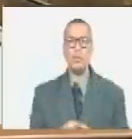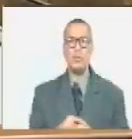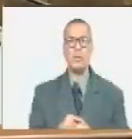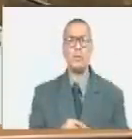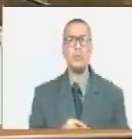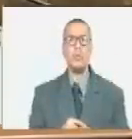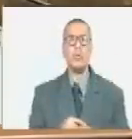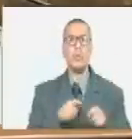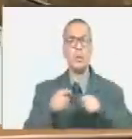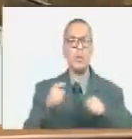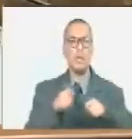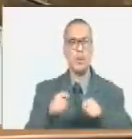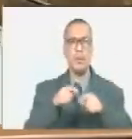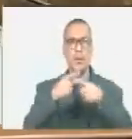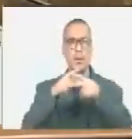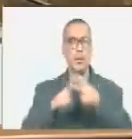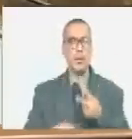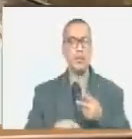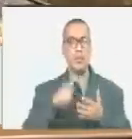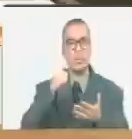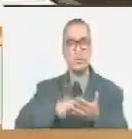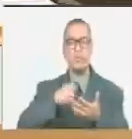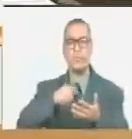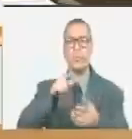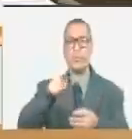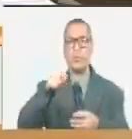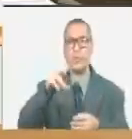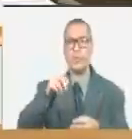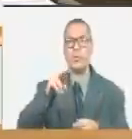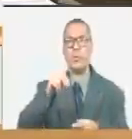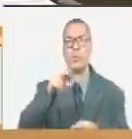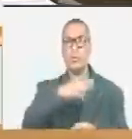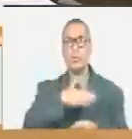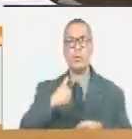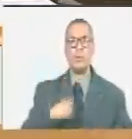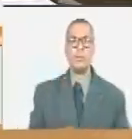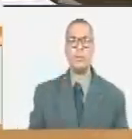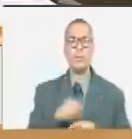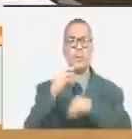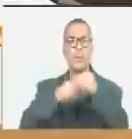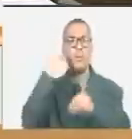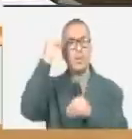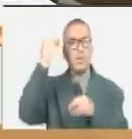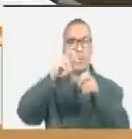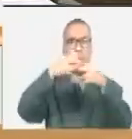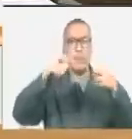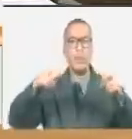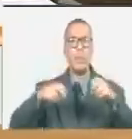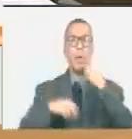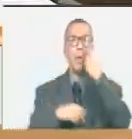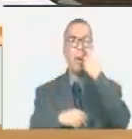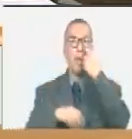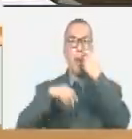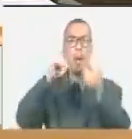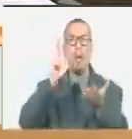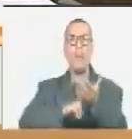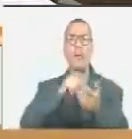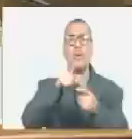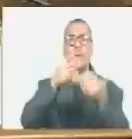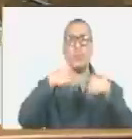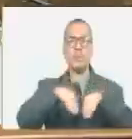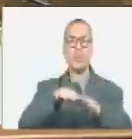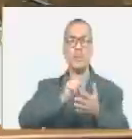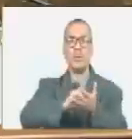Epígrafe, trámite del recurso de apelación. Es todo, presidente. En consideración el epígrafe. Aprobado.